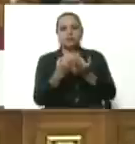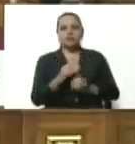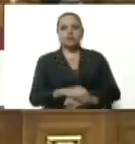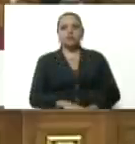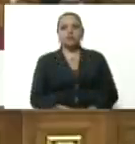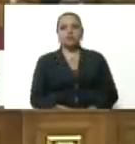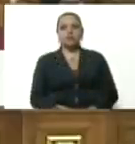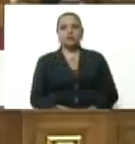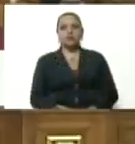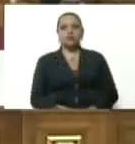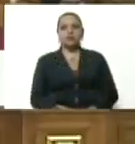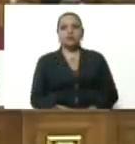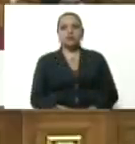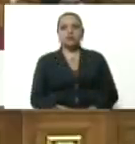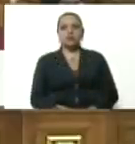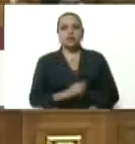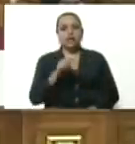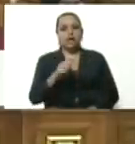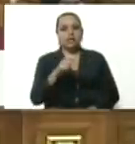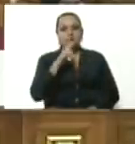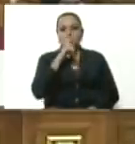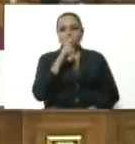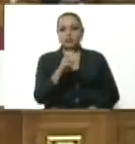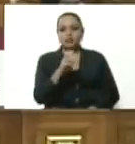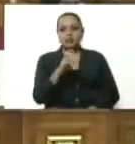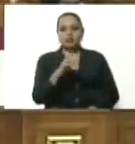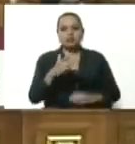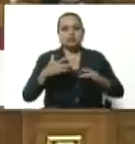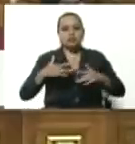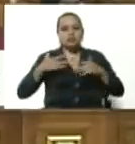en este terrible trance que están